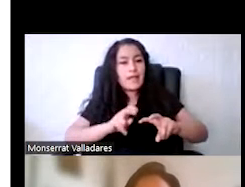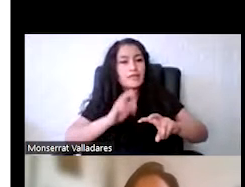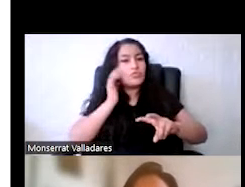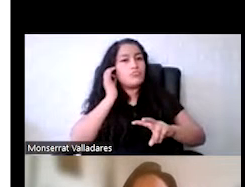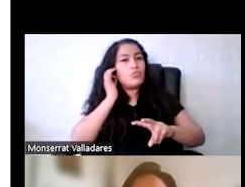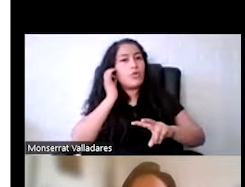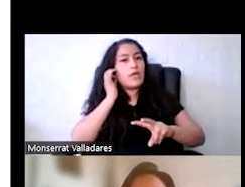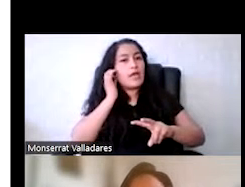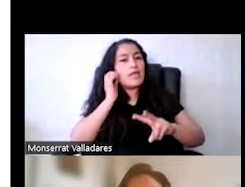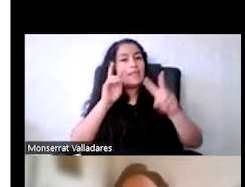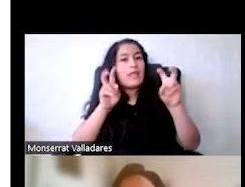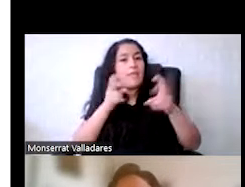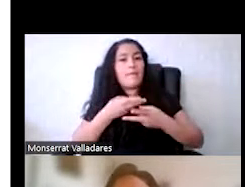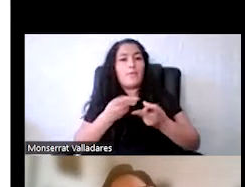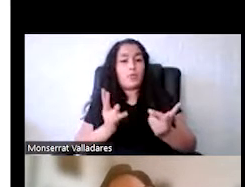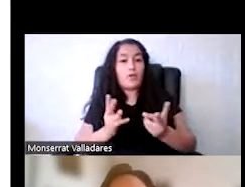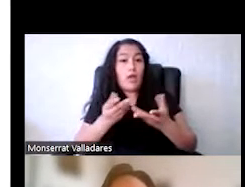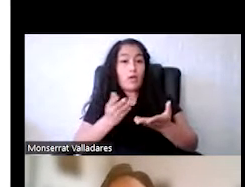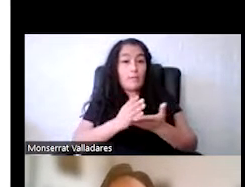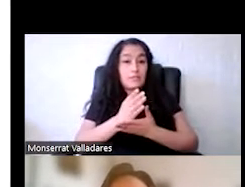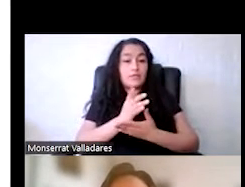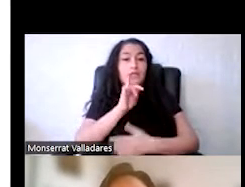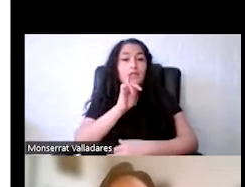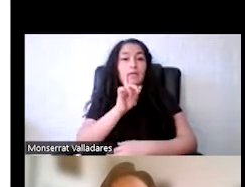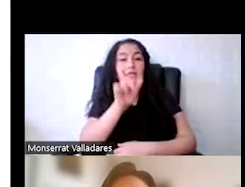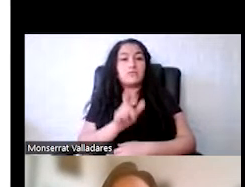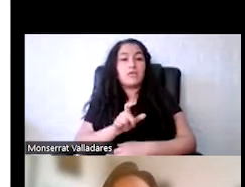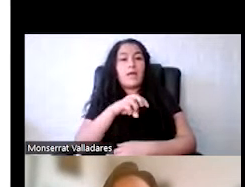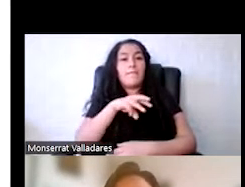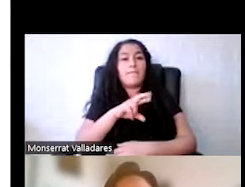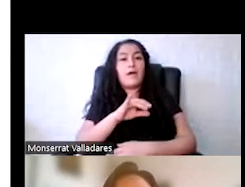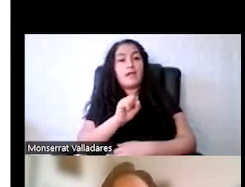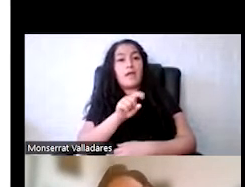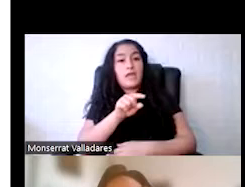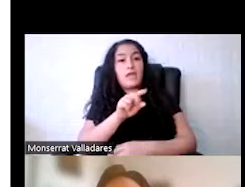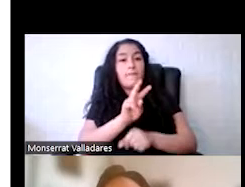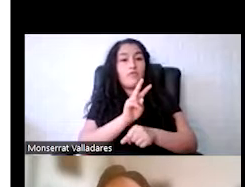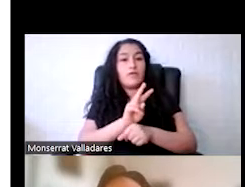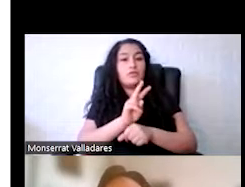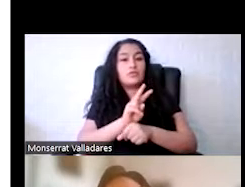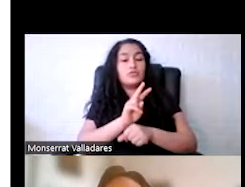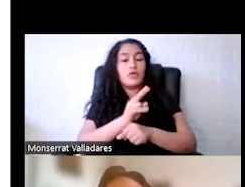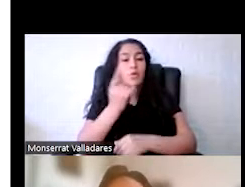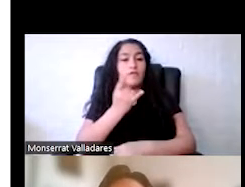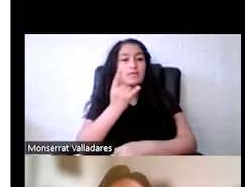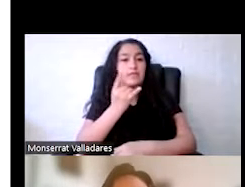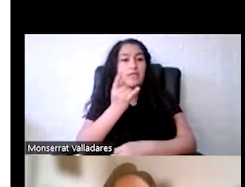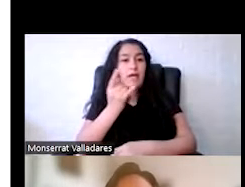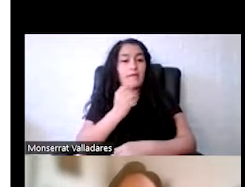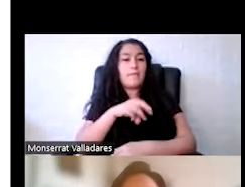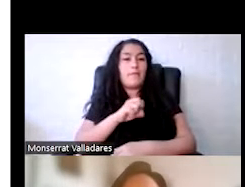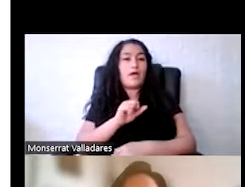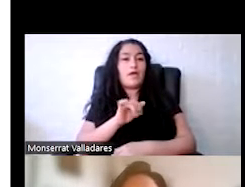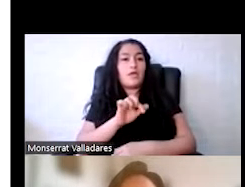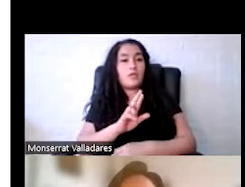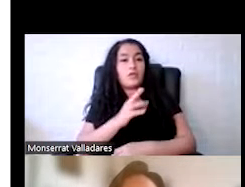partir con María Consuelo Bustic, que ella es profesora de la Universidad Mayor e investigadora de SIGIDEM, y